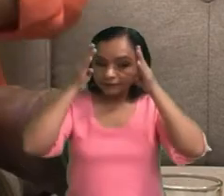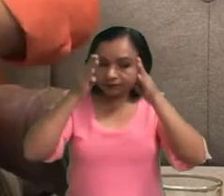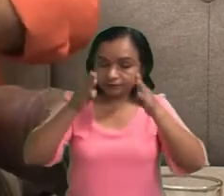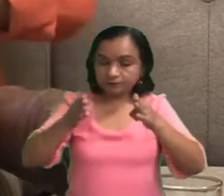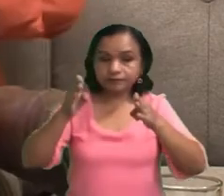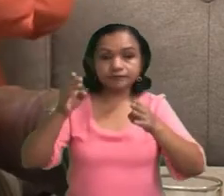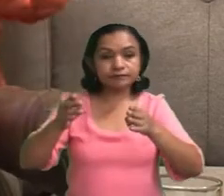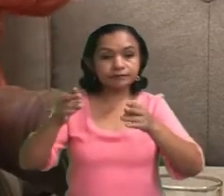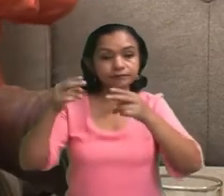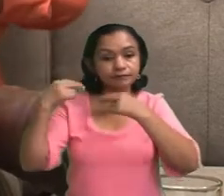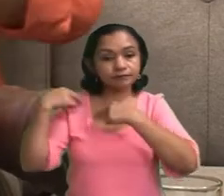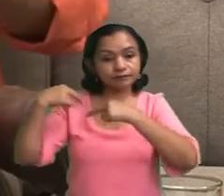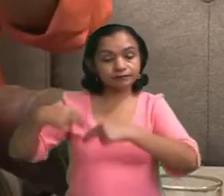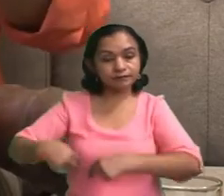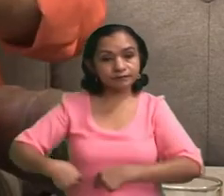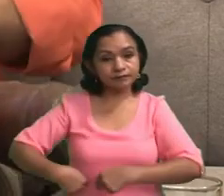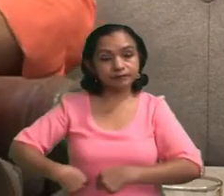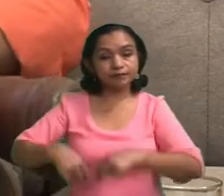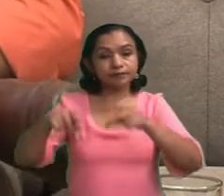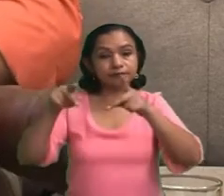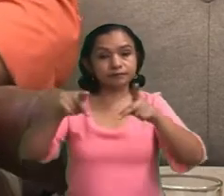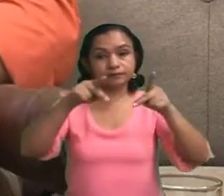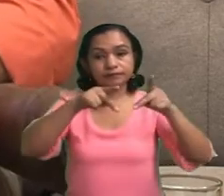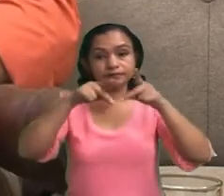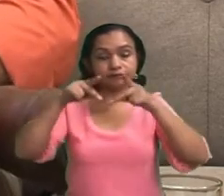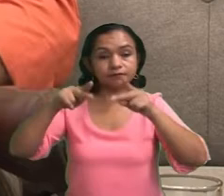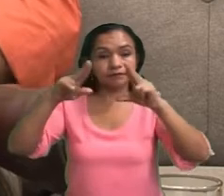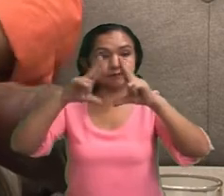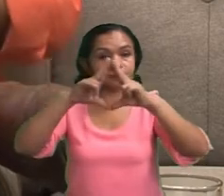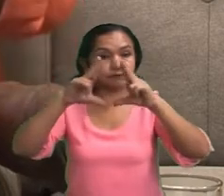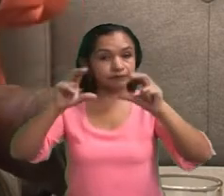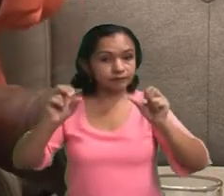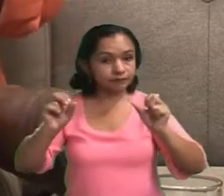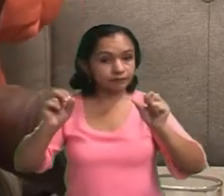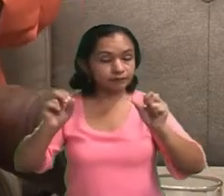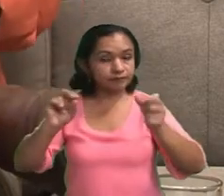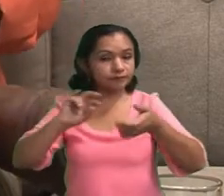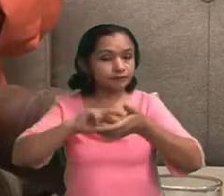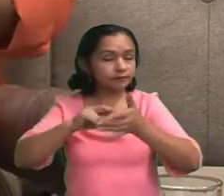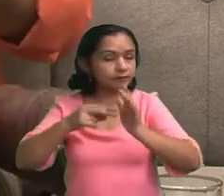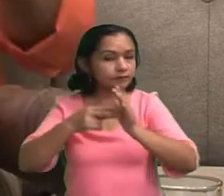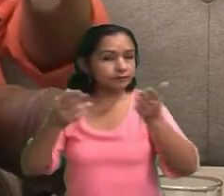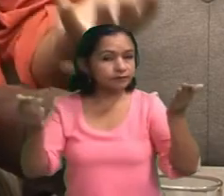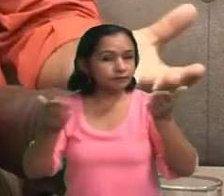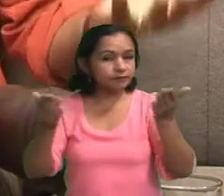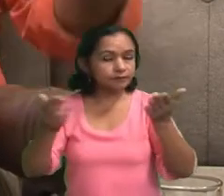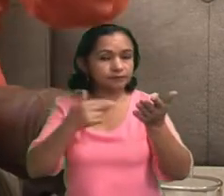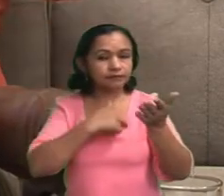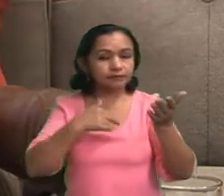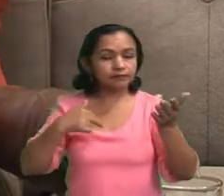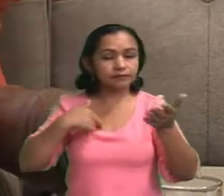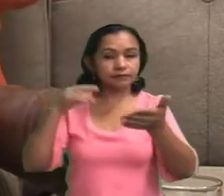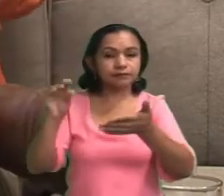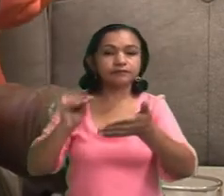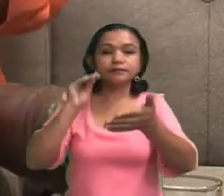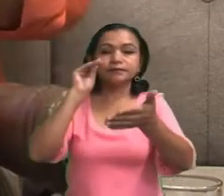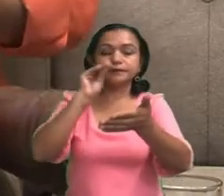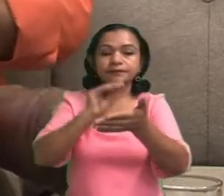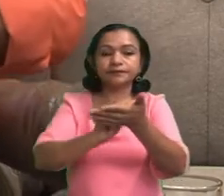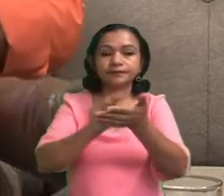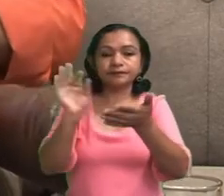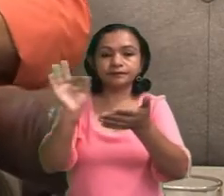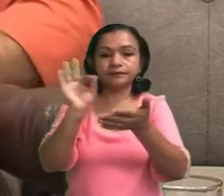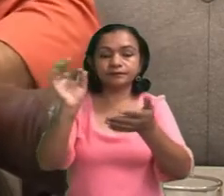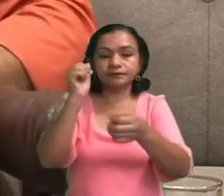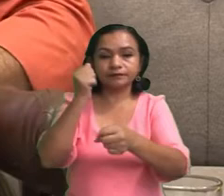en nuestro caso es en el ciudadano nicaragüense. ¿Y qué sucede entonces? Se incorpora la estrategia